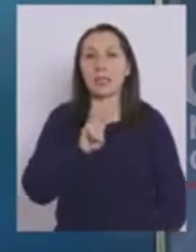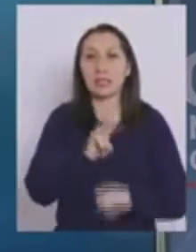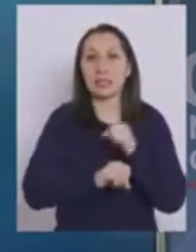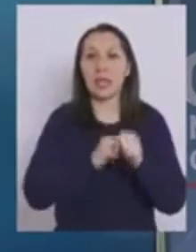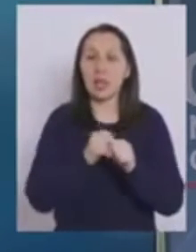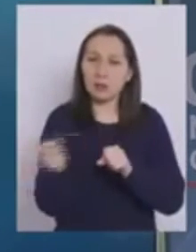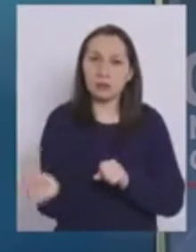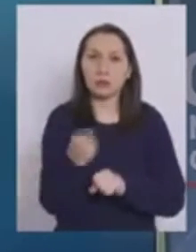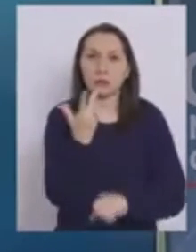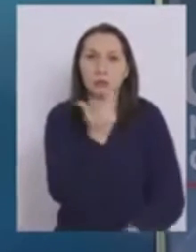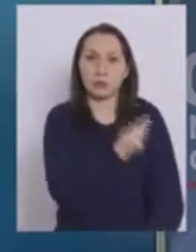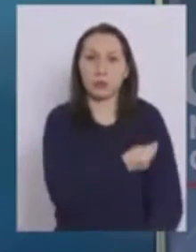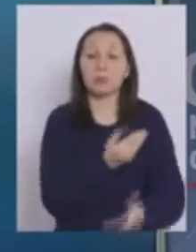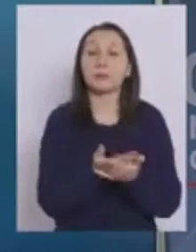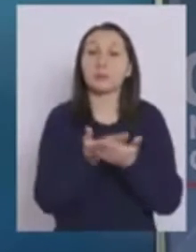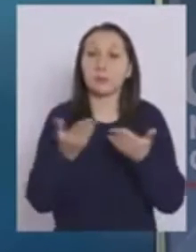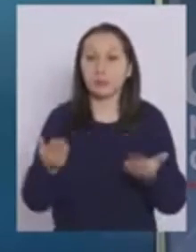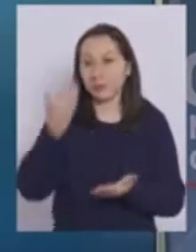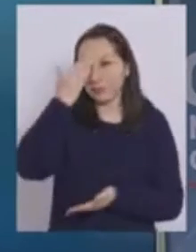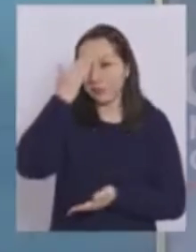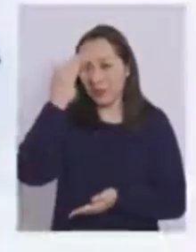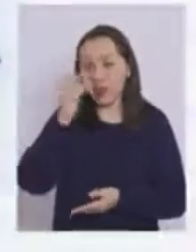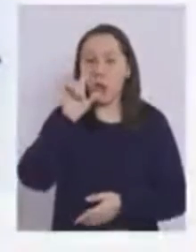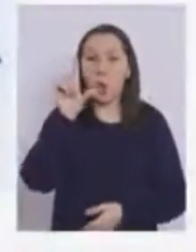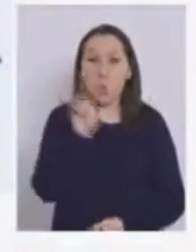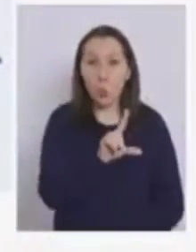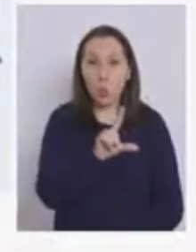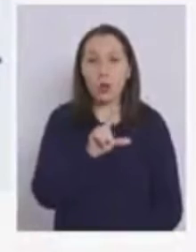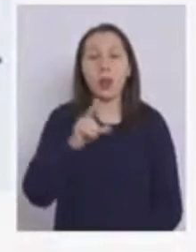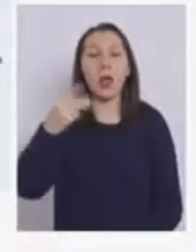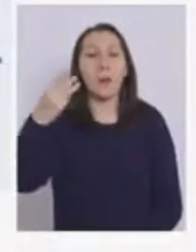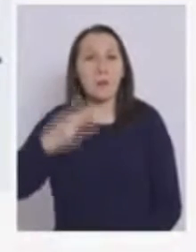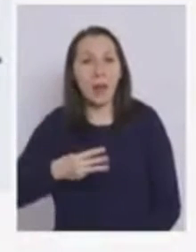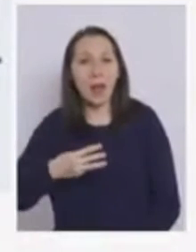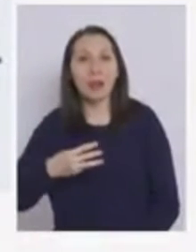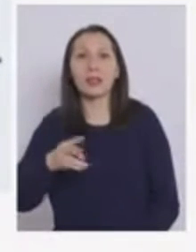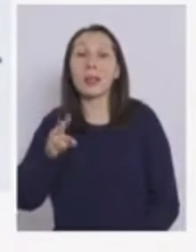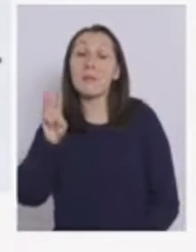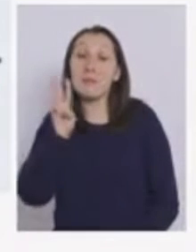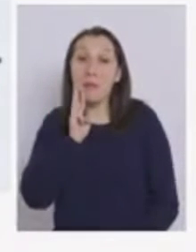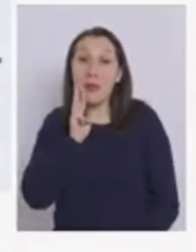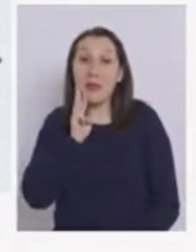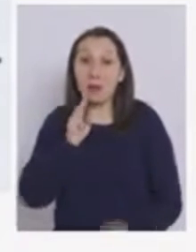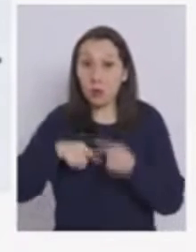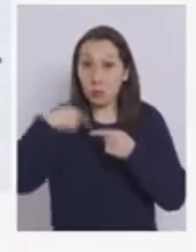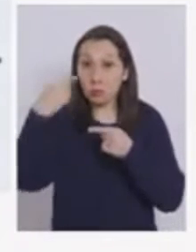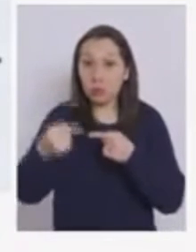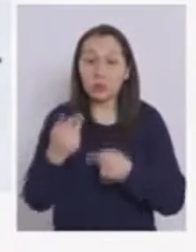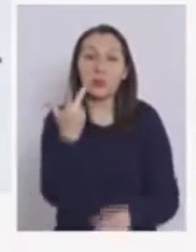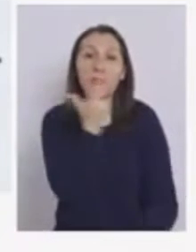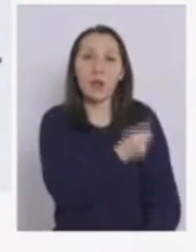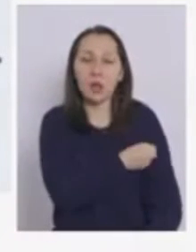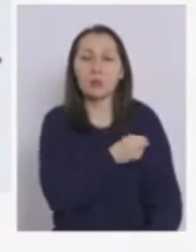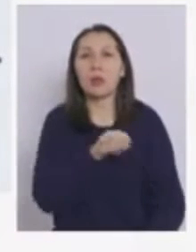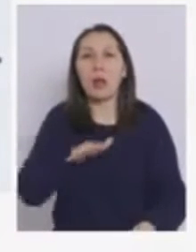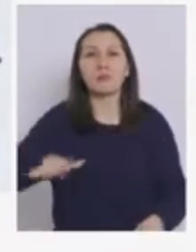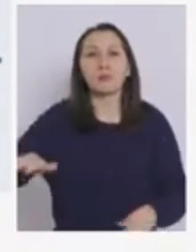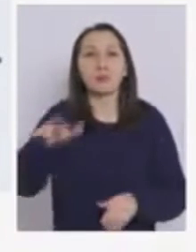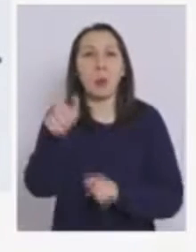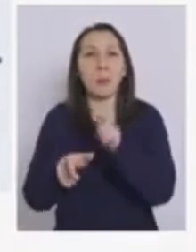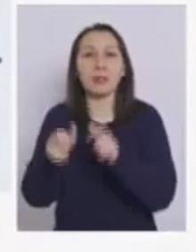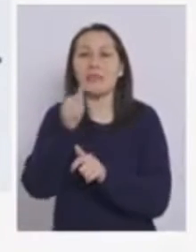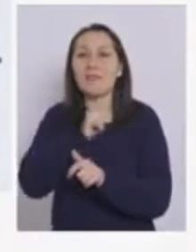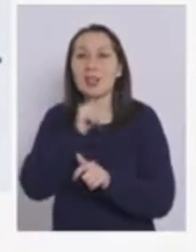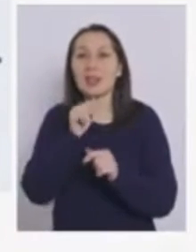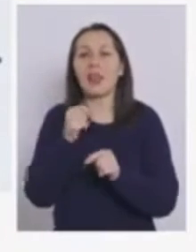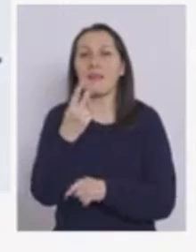años. Es por eso que los días lunes, martes y miércoles vamos a vacunar a todas aquellas personas que